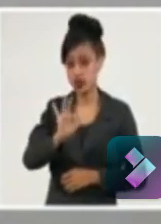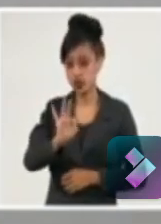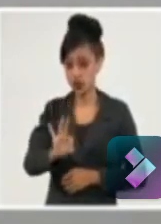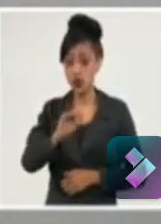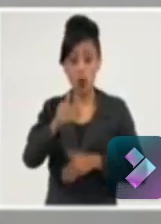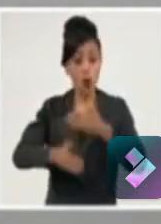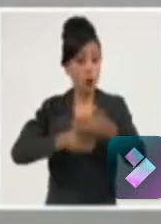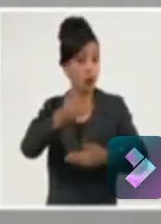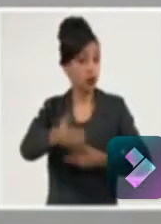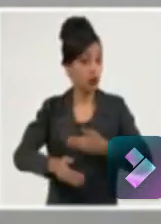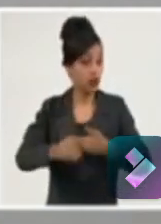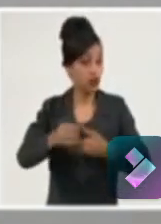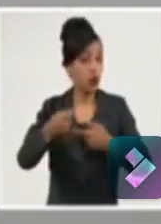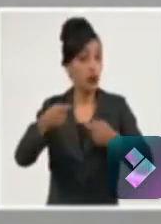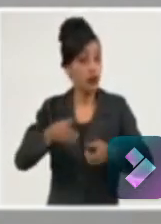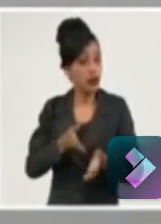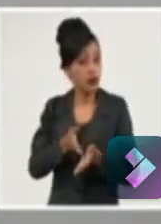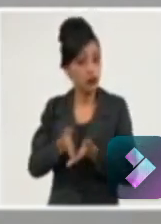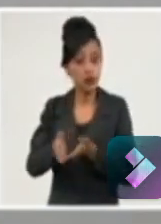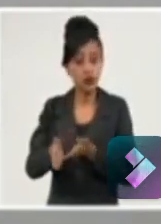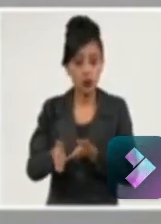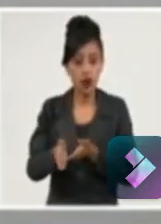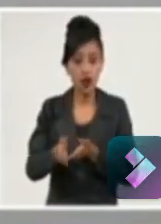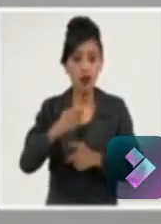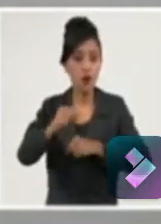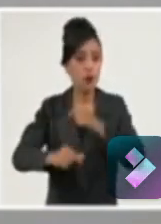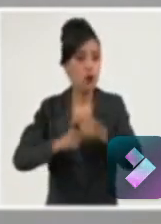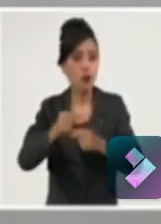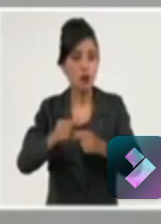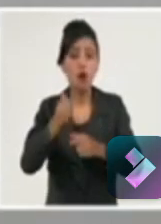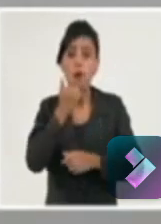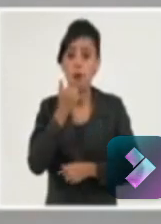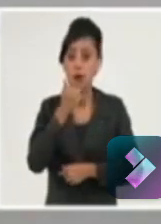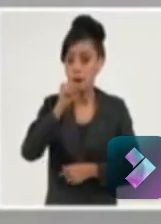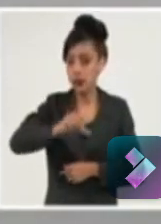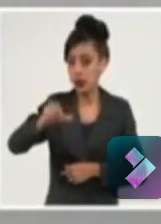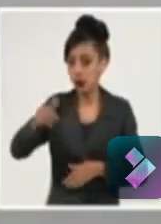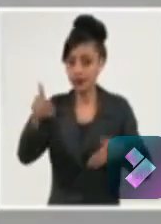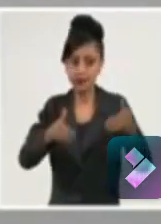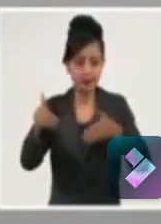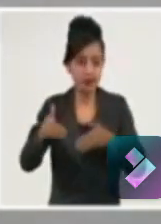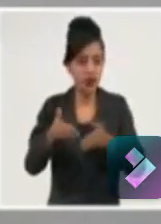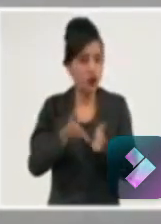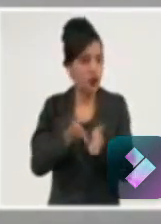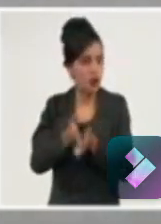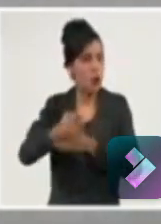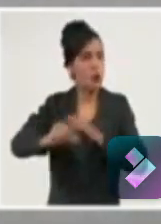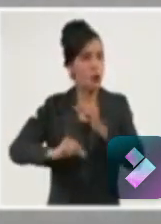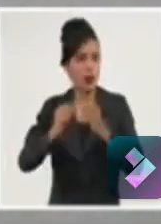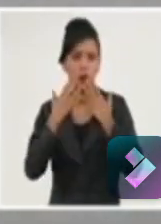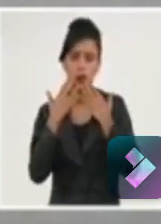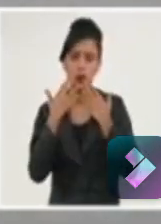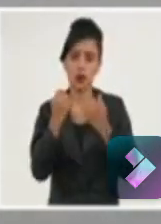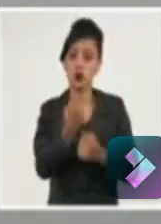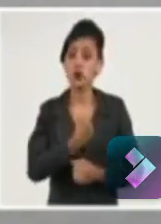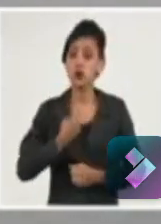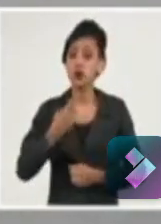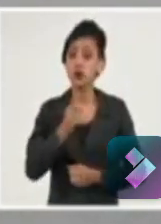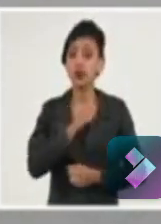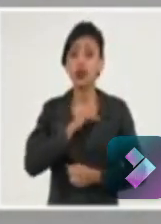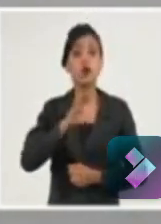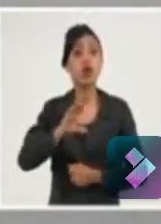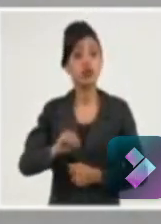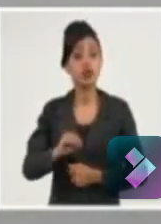indetenible, es un proceso que sigue creciendo y es un proceso que continuará perfeccionándose, y nosotros queremos ratificarle a ustedes